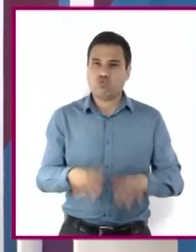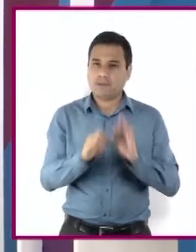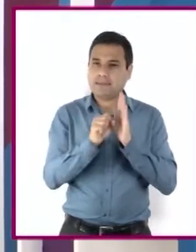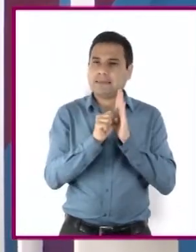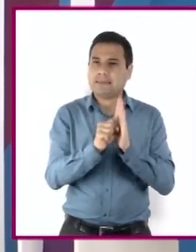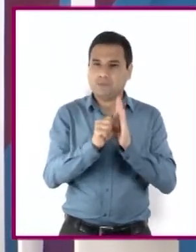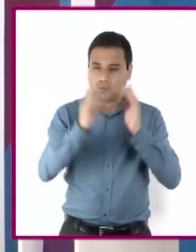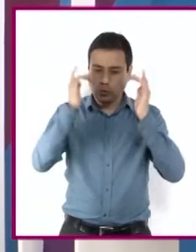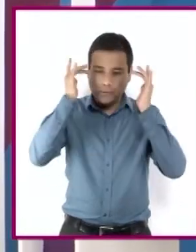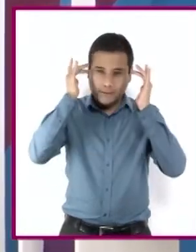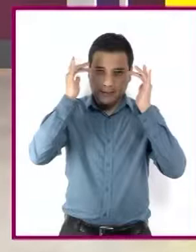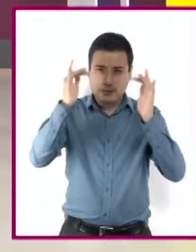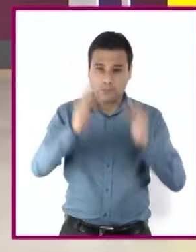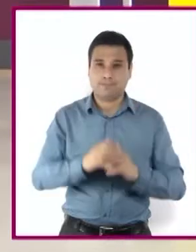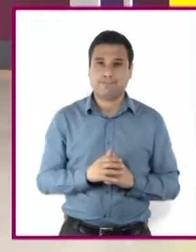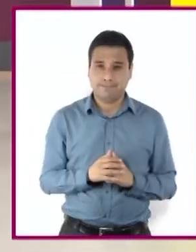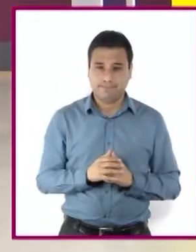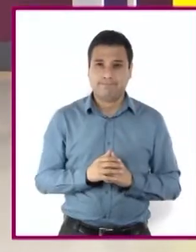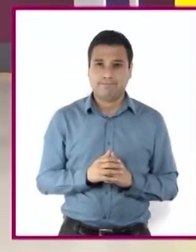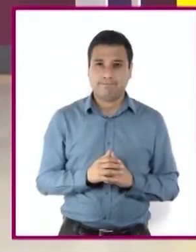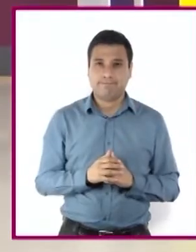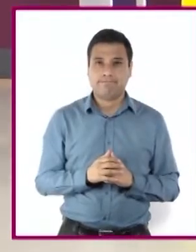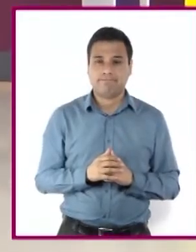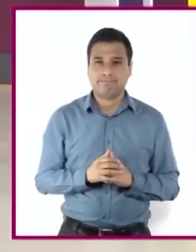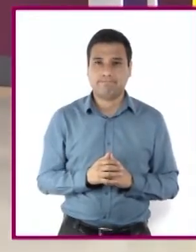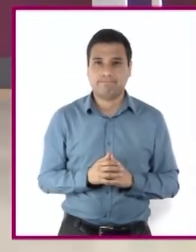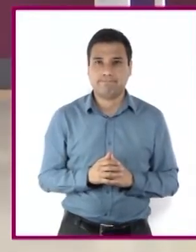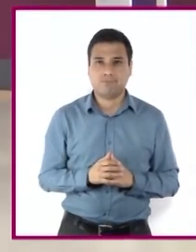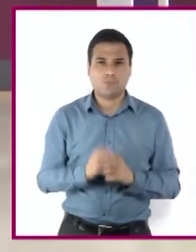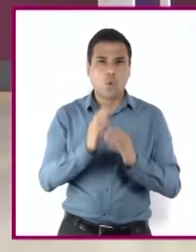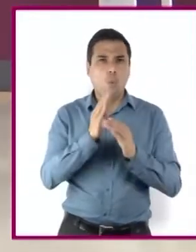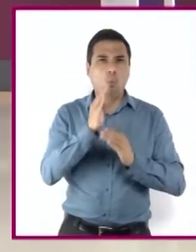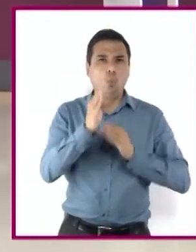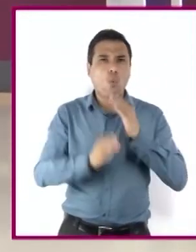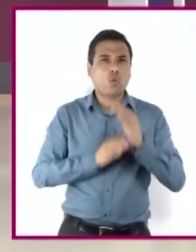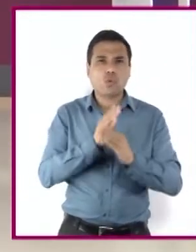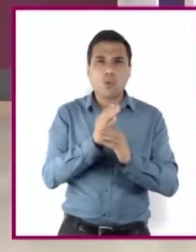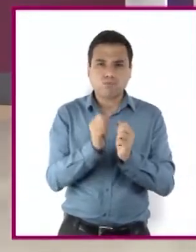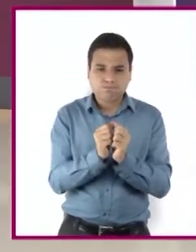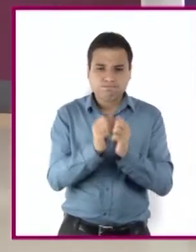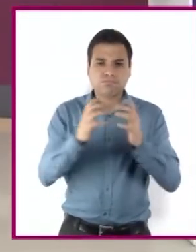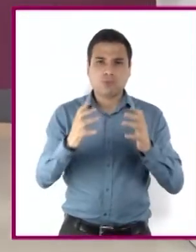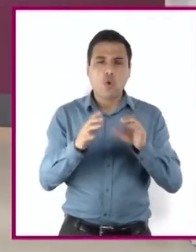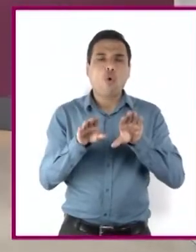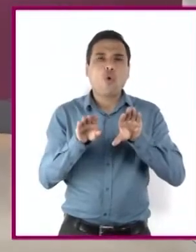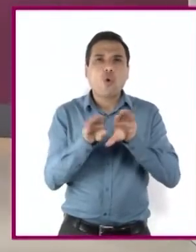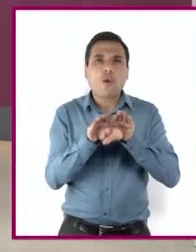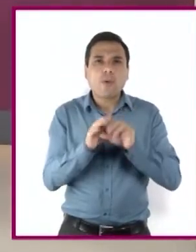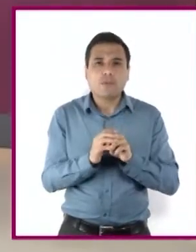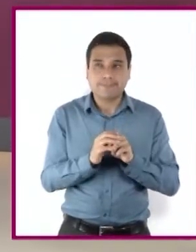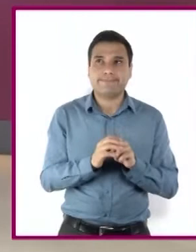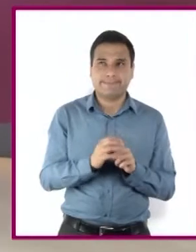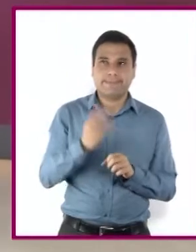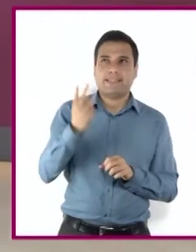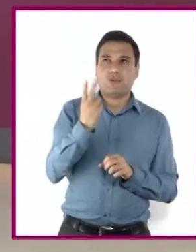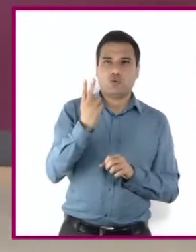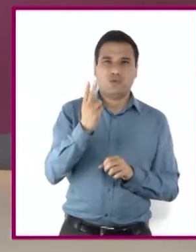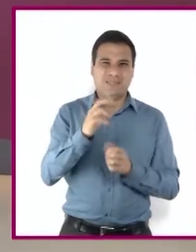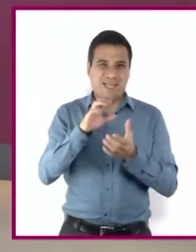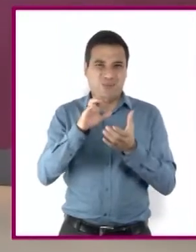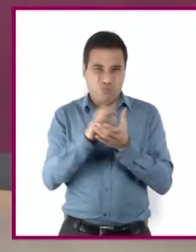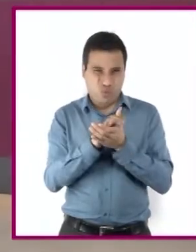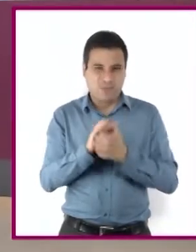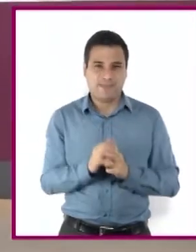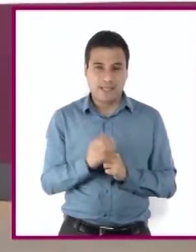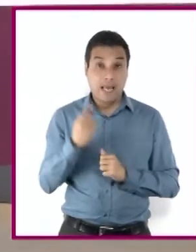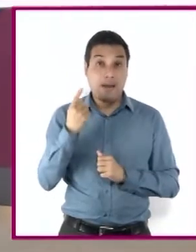sociedades prehispánicas. Para la creación del mundo, la pareja dual ordenó que sus hijos Tezcatlipoca negro